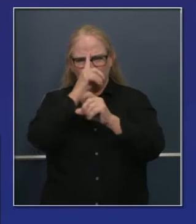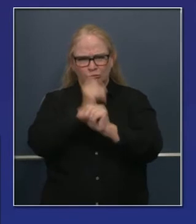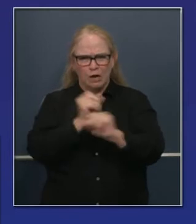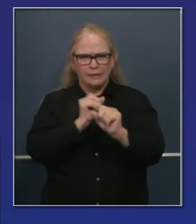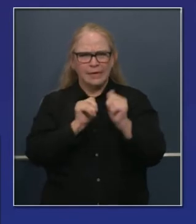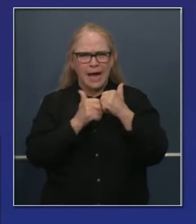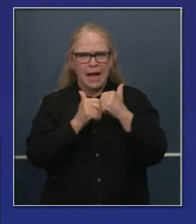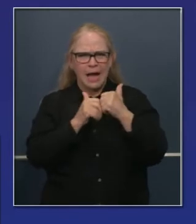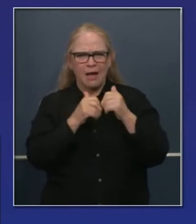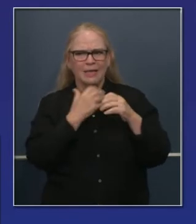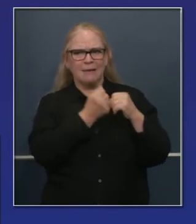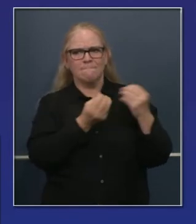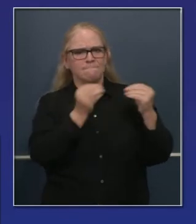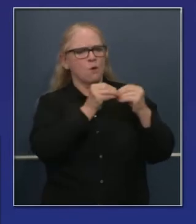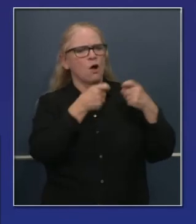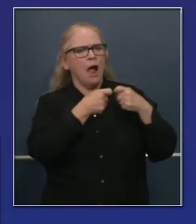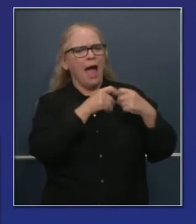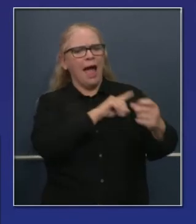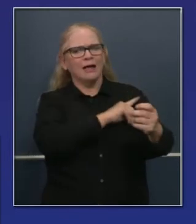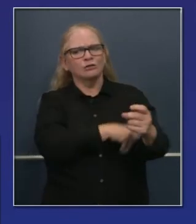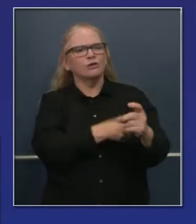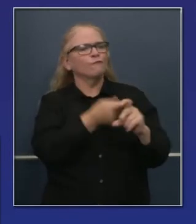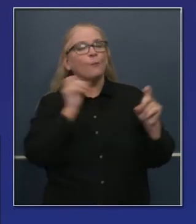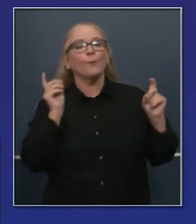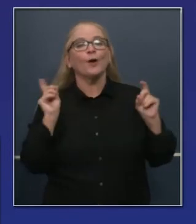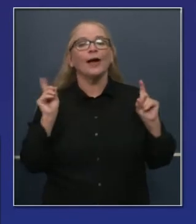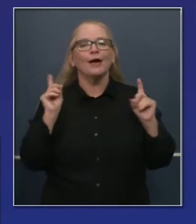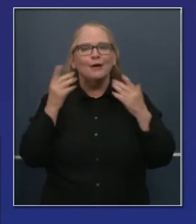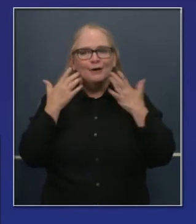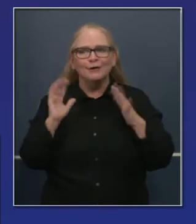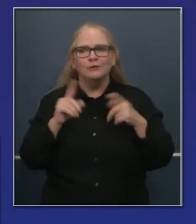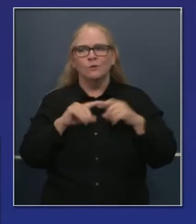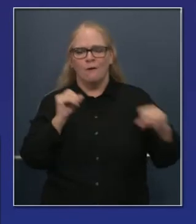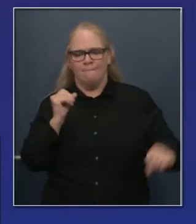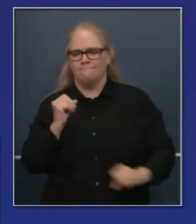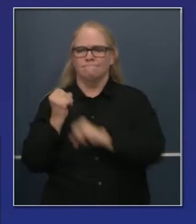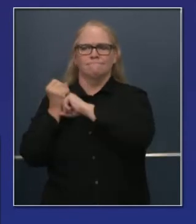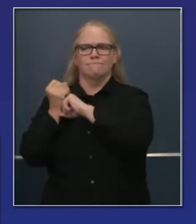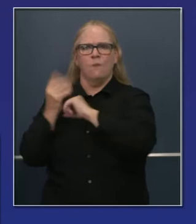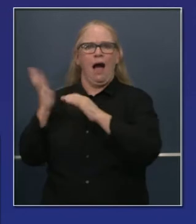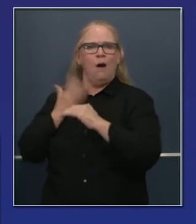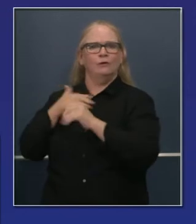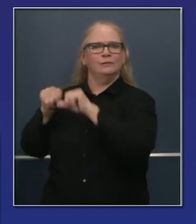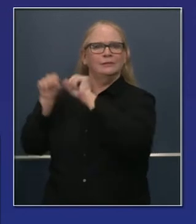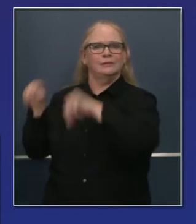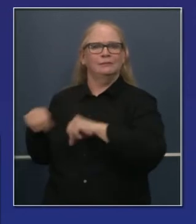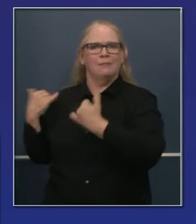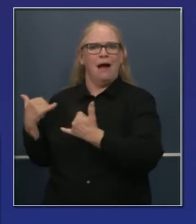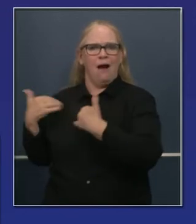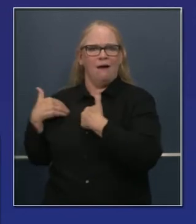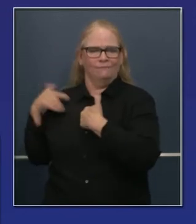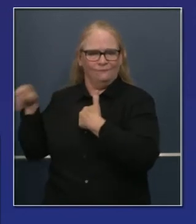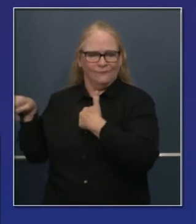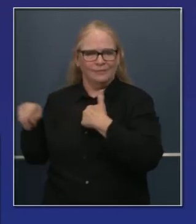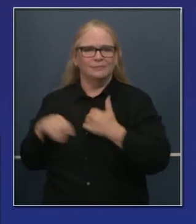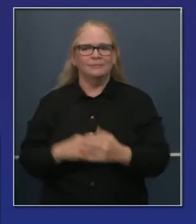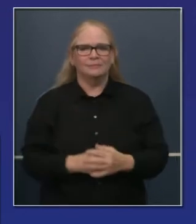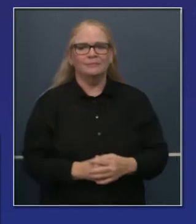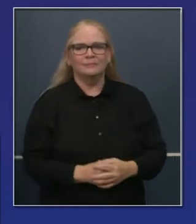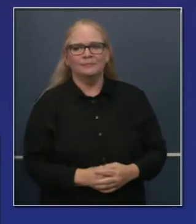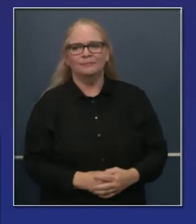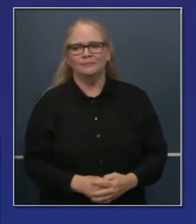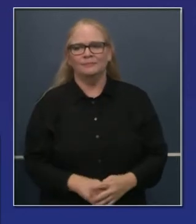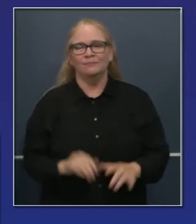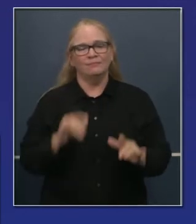y obtención de energía nueva etcétera pero en los próximos días si anticipamos ver este